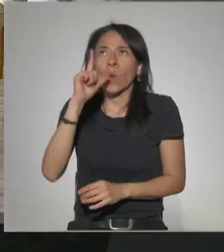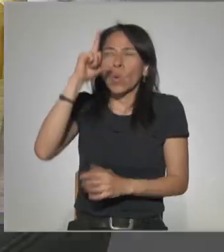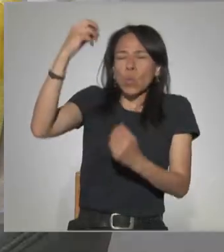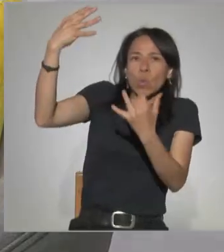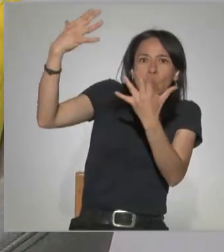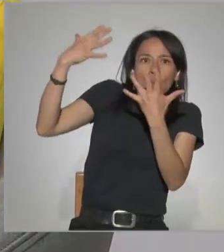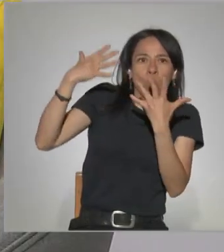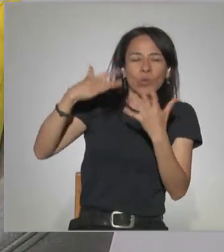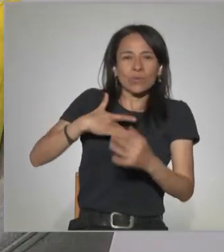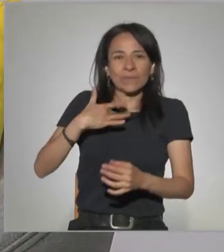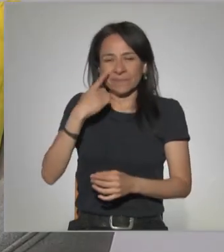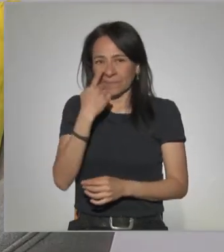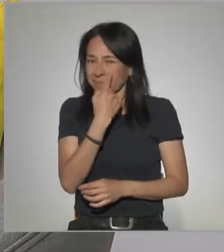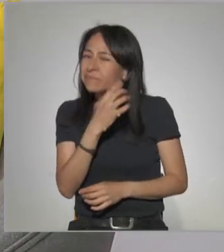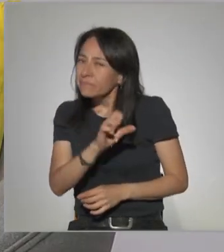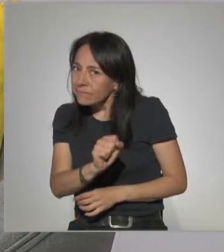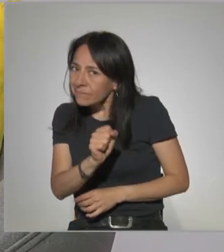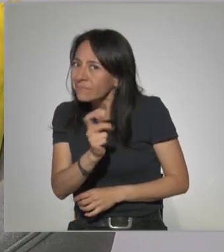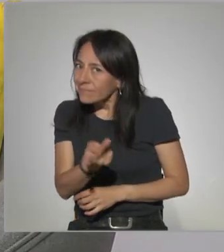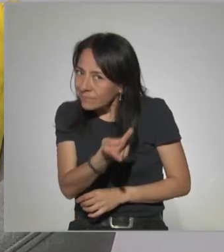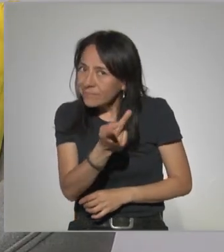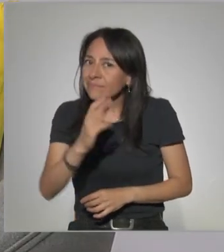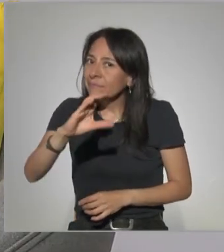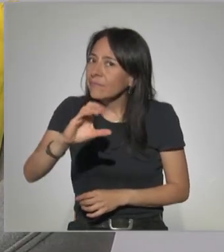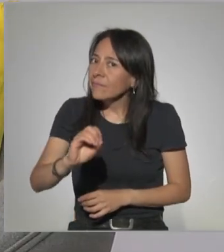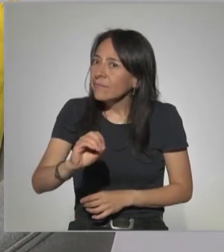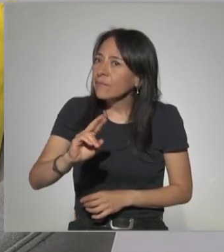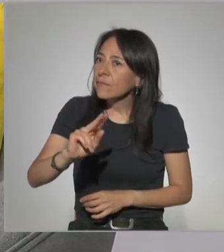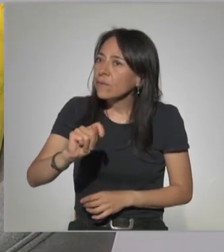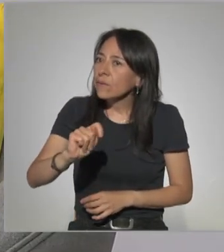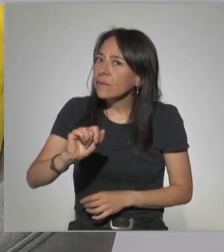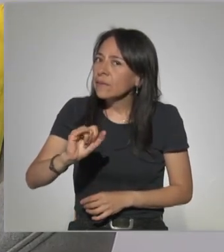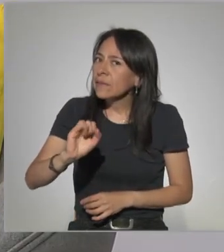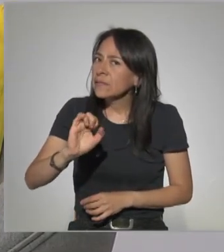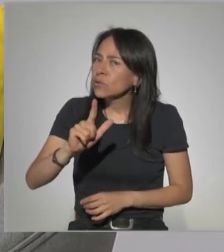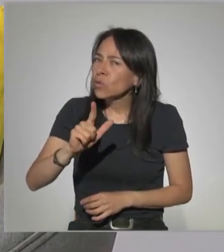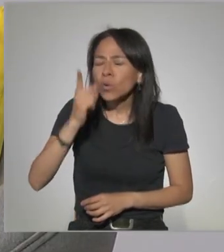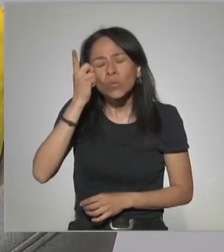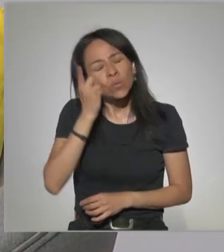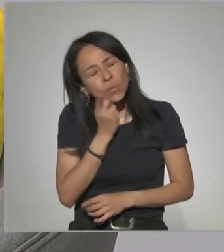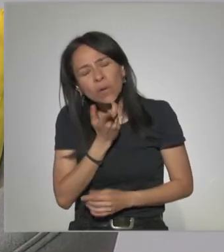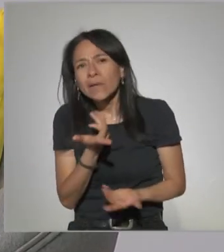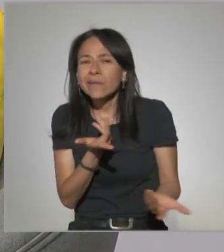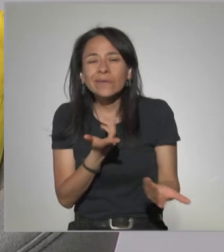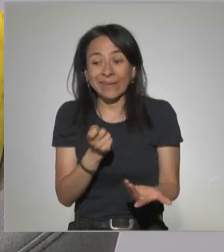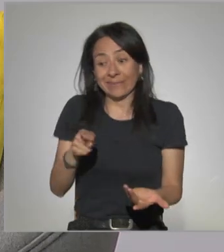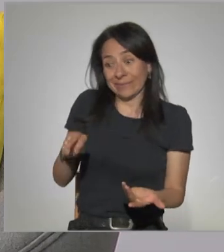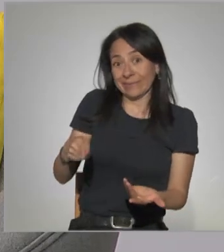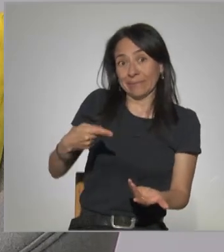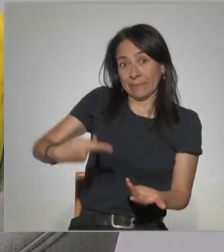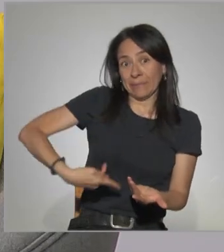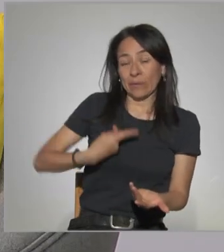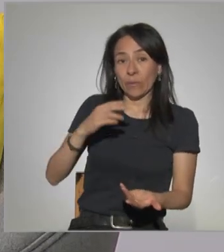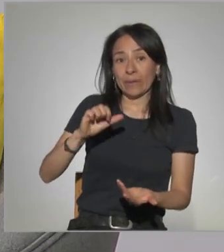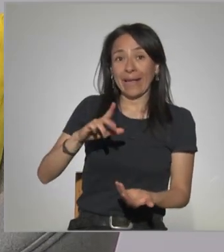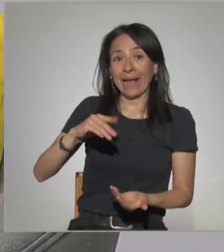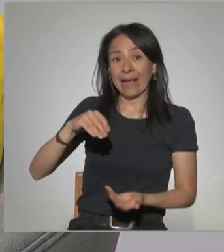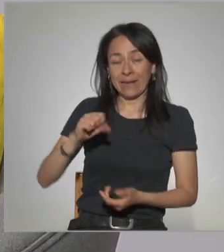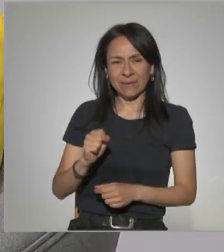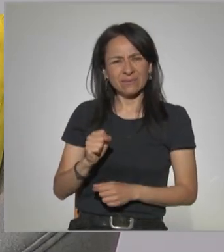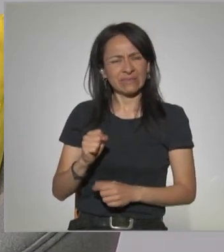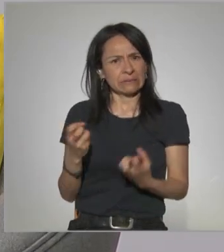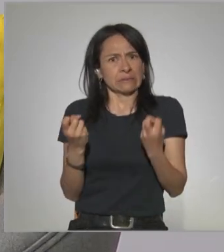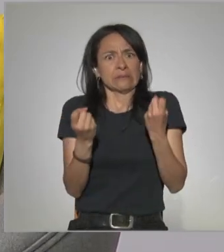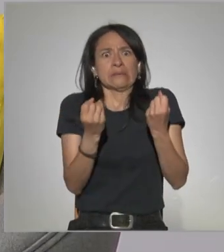tema, tengo varias preguntas sobre cómo el cortisol se relaciona con el sueño. Por ejemplo, Carlos nos pregunta, ¿por qué el estrés nos afecta tanto en el